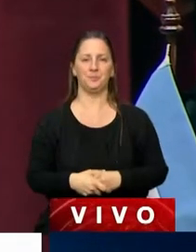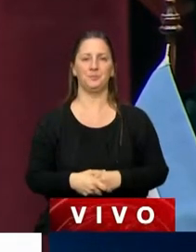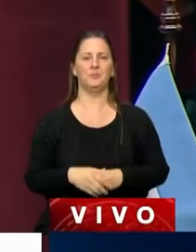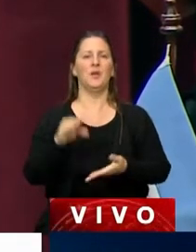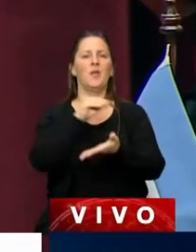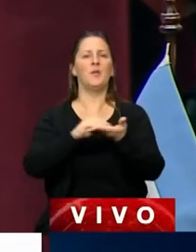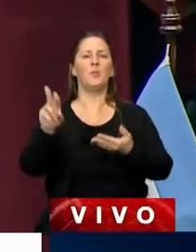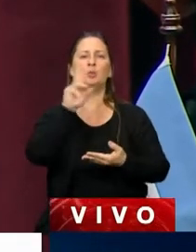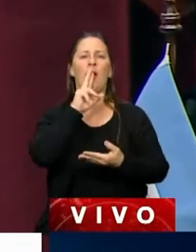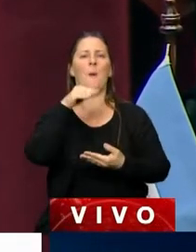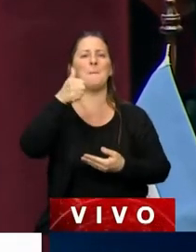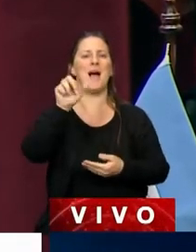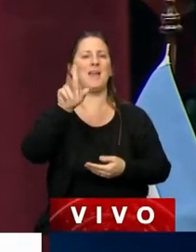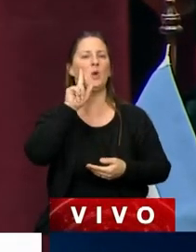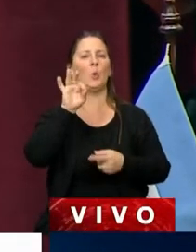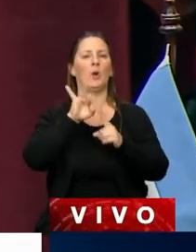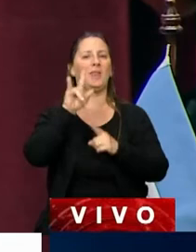Diputada Quirós Marilú.